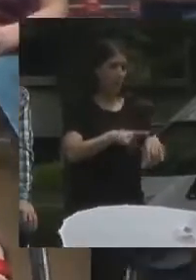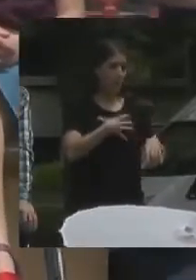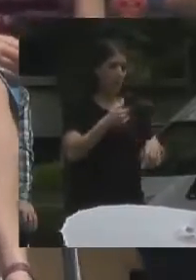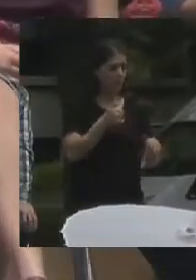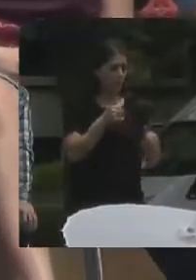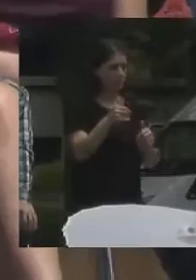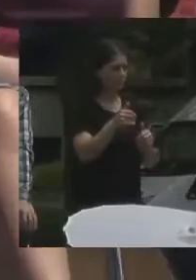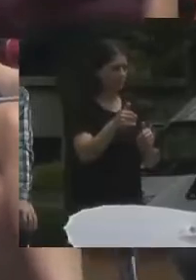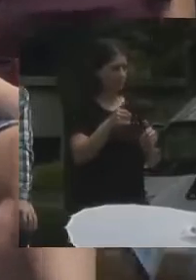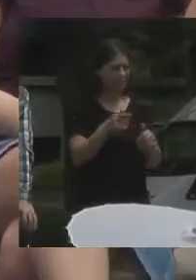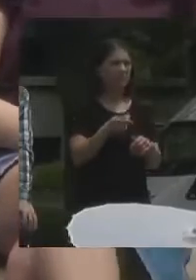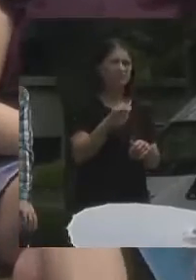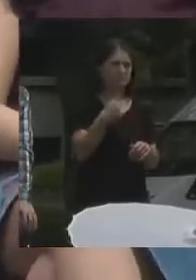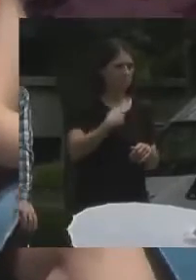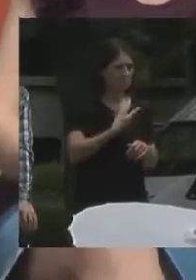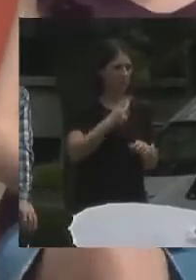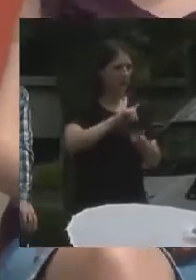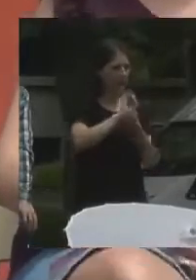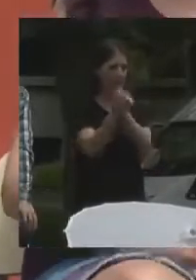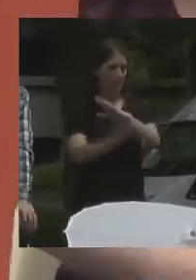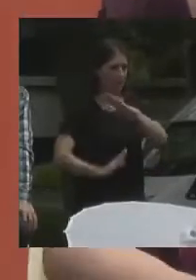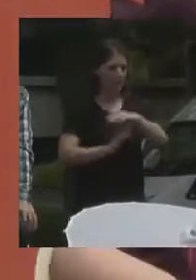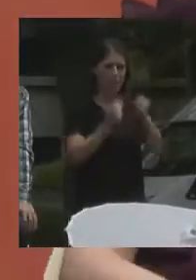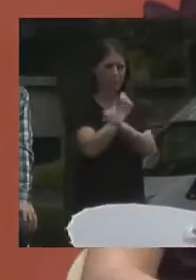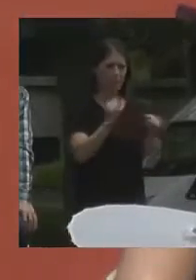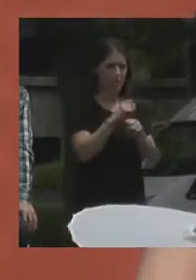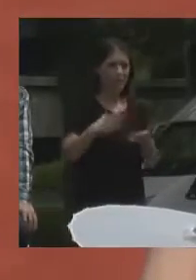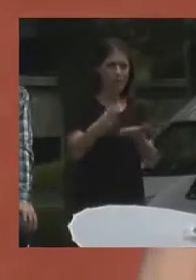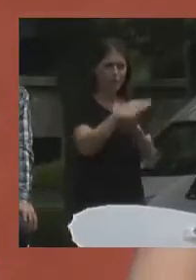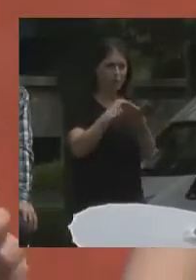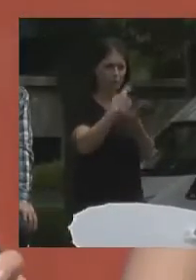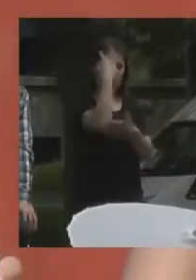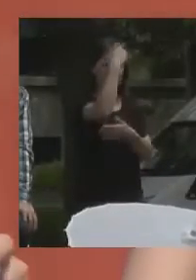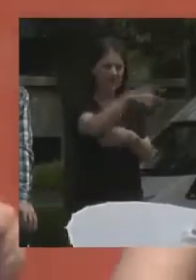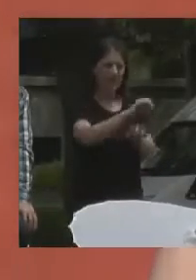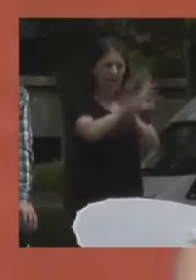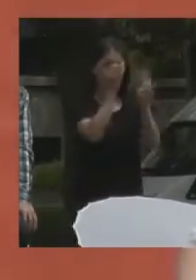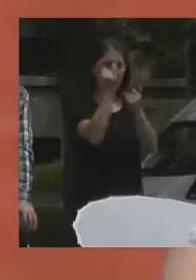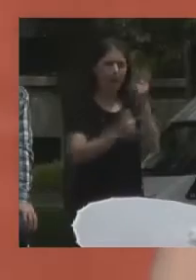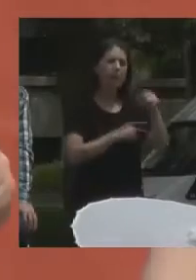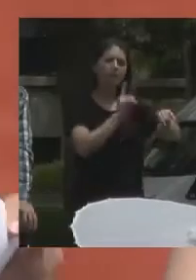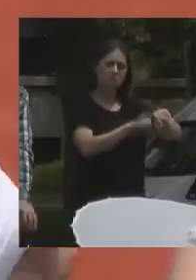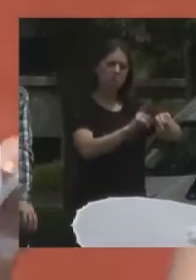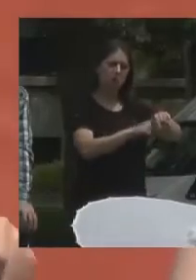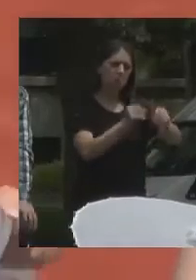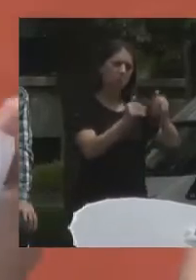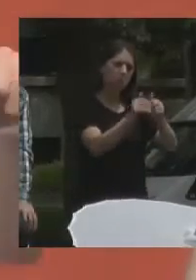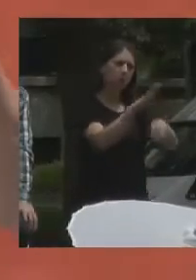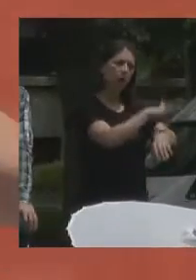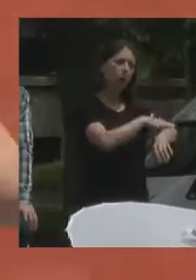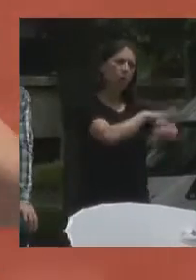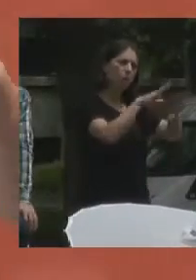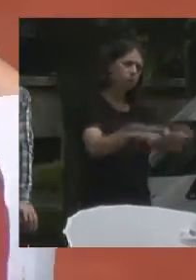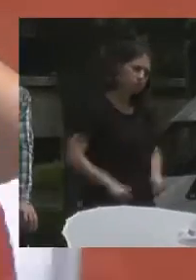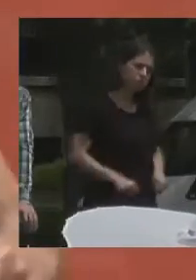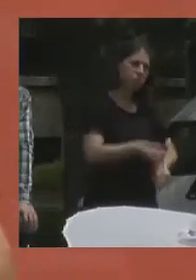irreversible. Se eu penso que hai algo que todo o mundo ten claro, é que vamos tardar menos ou máis en chegar ao goberno, pero que